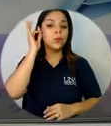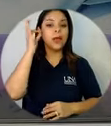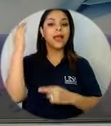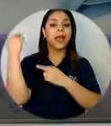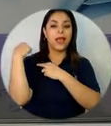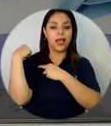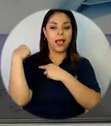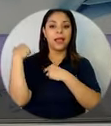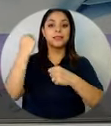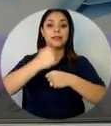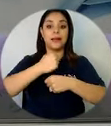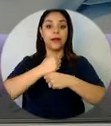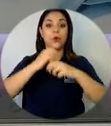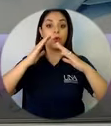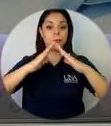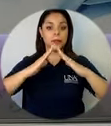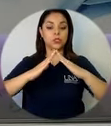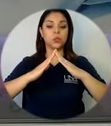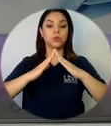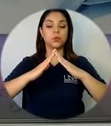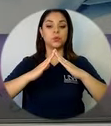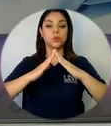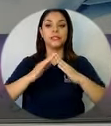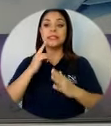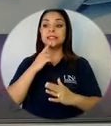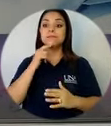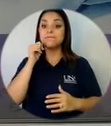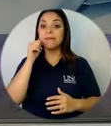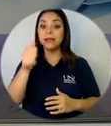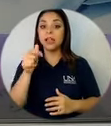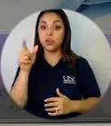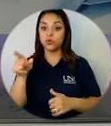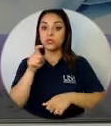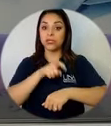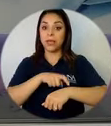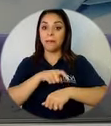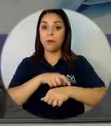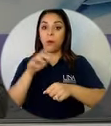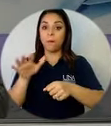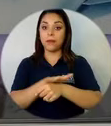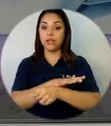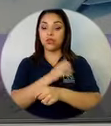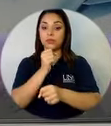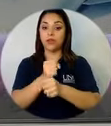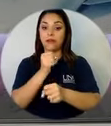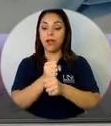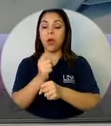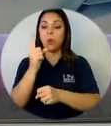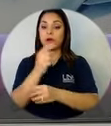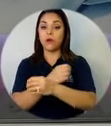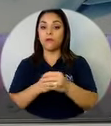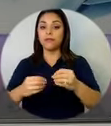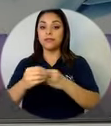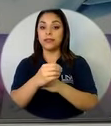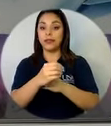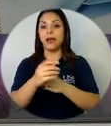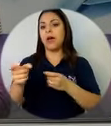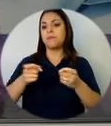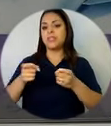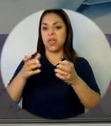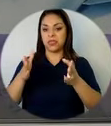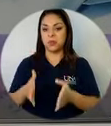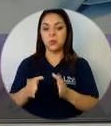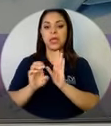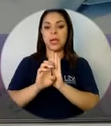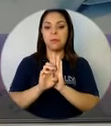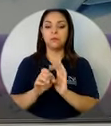mujer encargada del trabajo doméstico de su hogar, mañana usted tiene un trabajo a tiempo completo en una oficina, un puesto